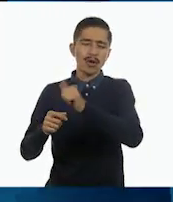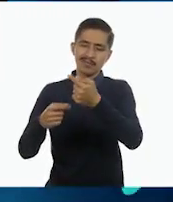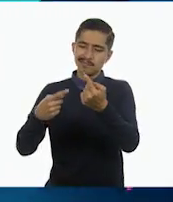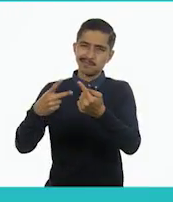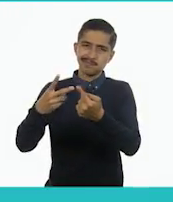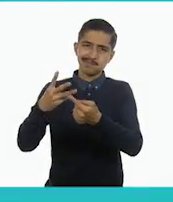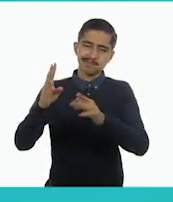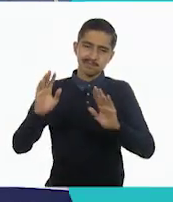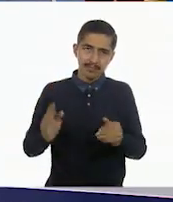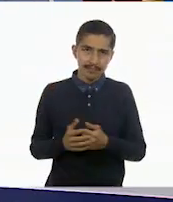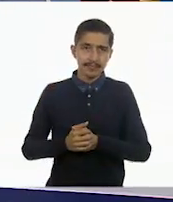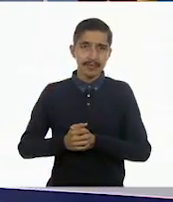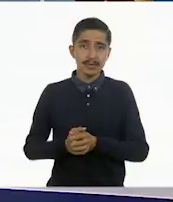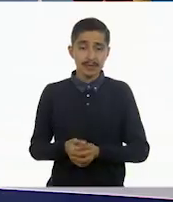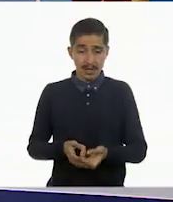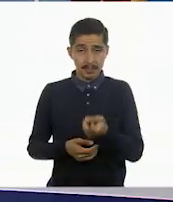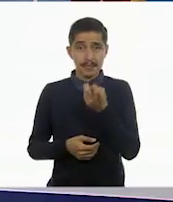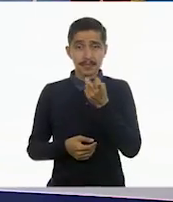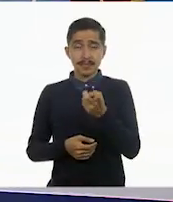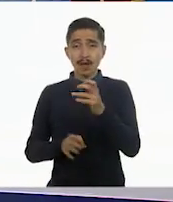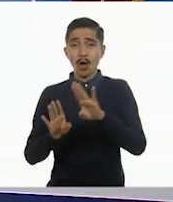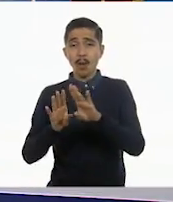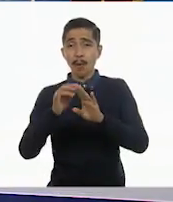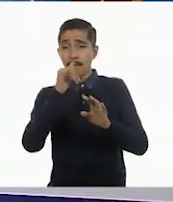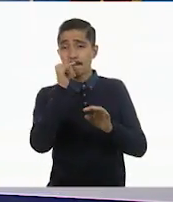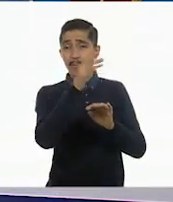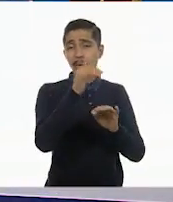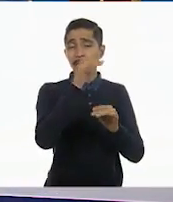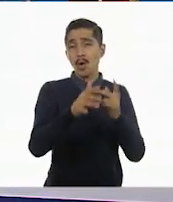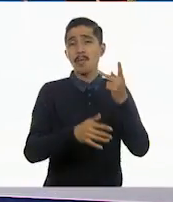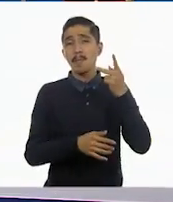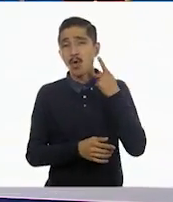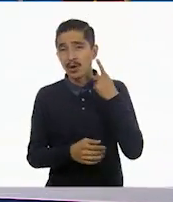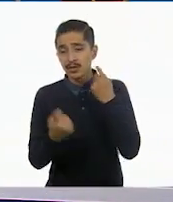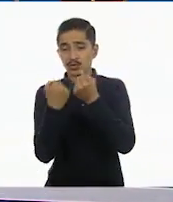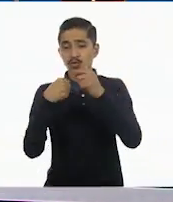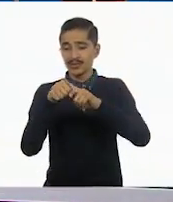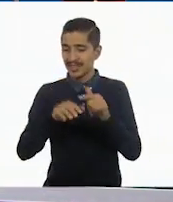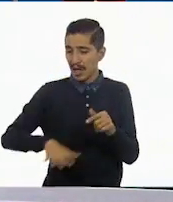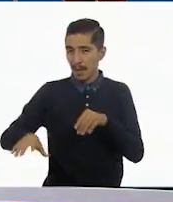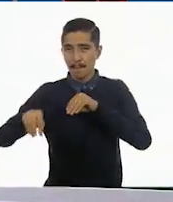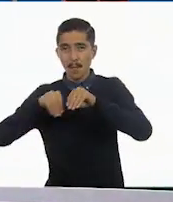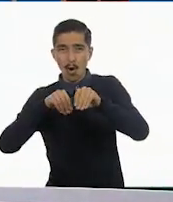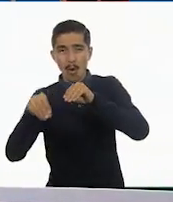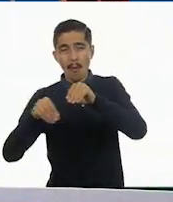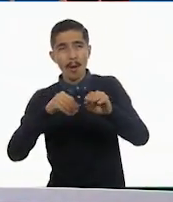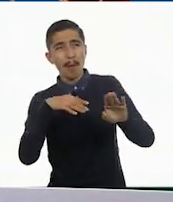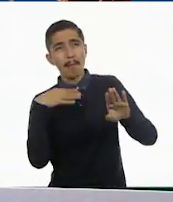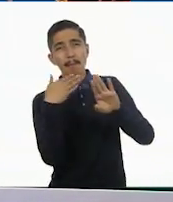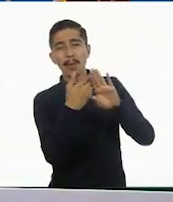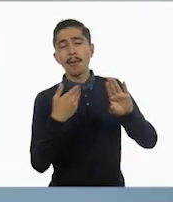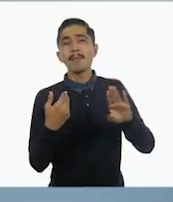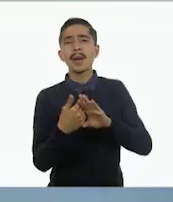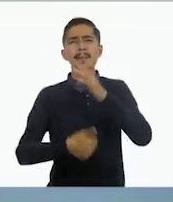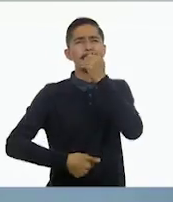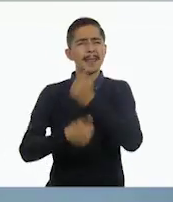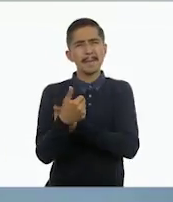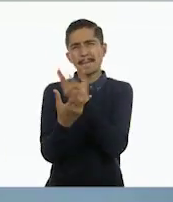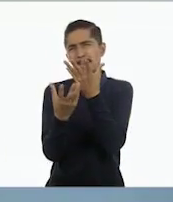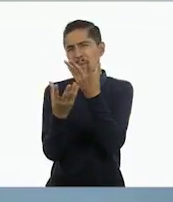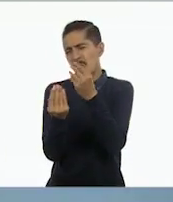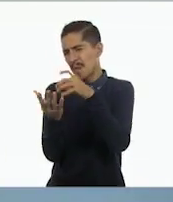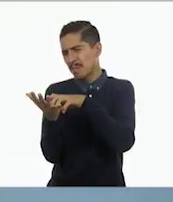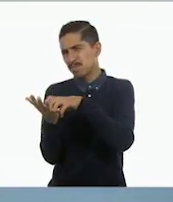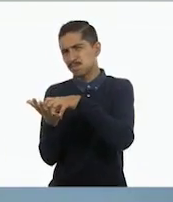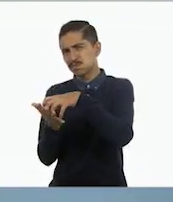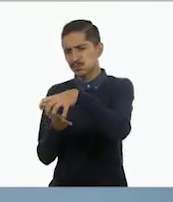La combinación de los reclamos políticos y sociales, la participación de muchos